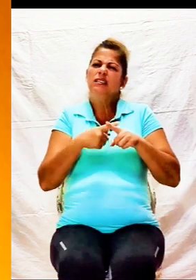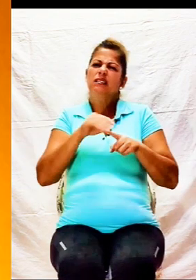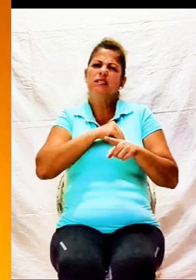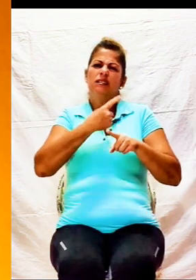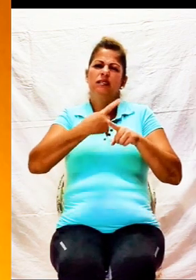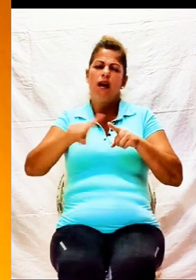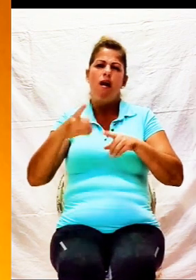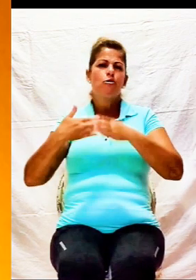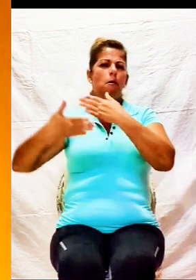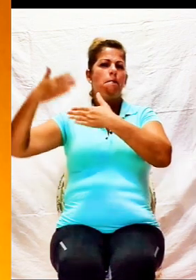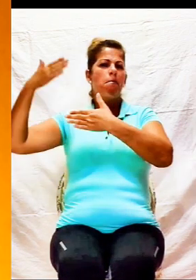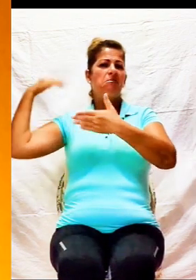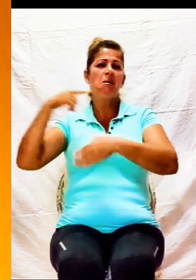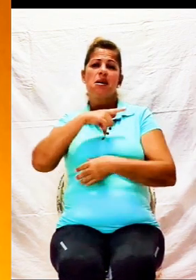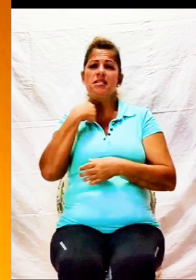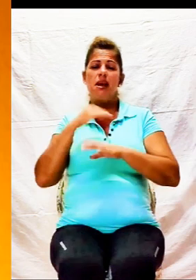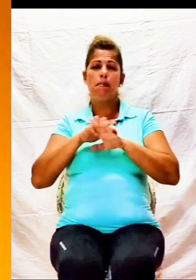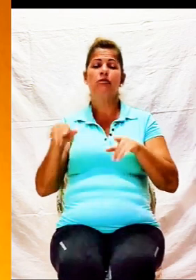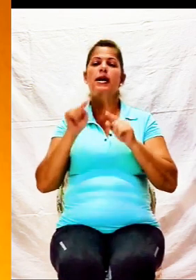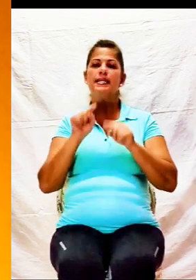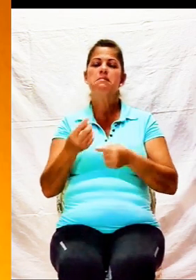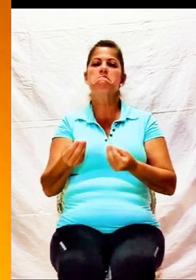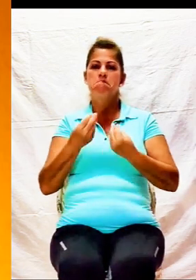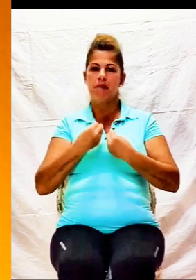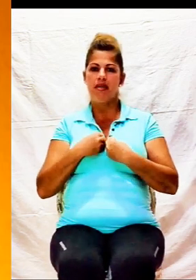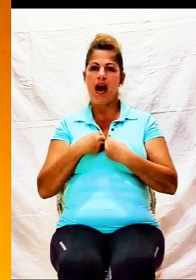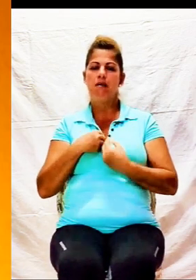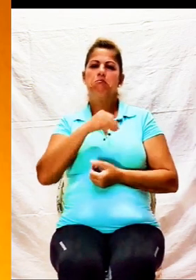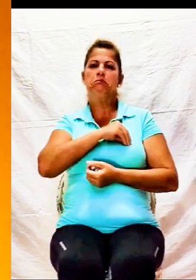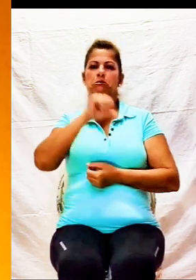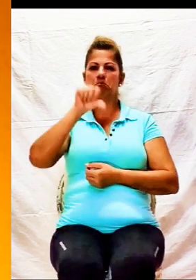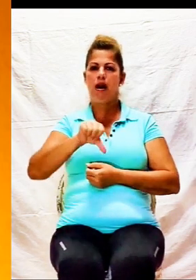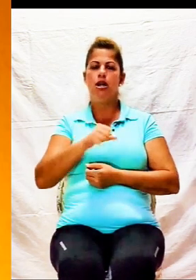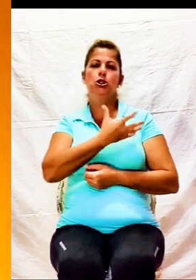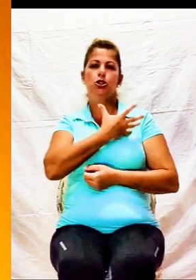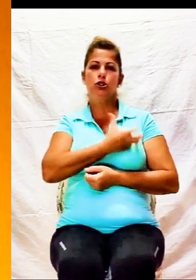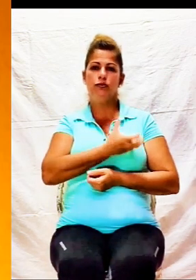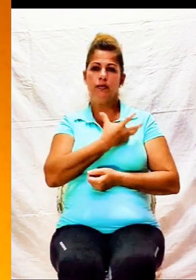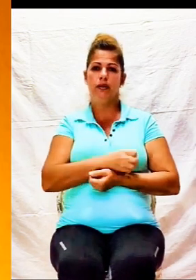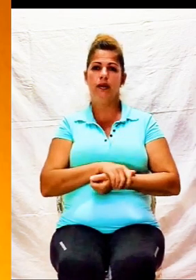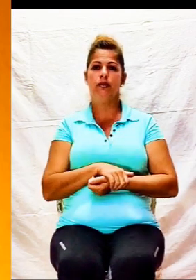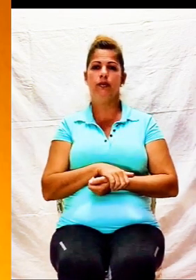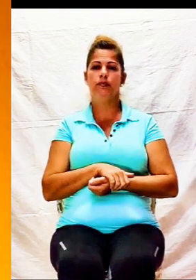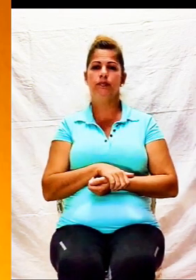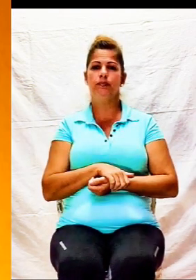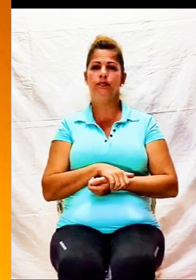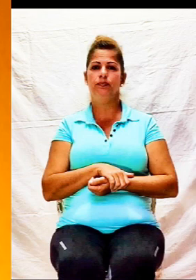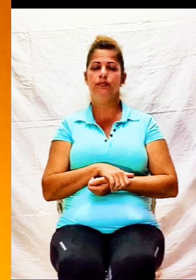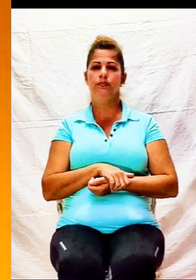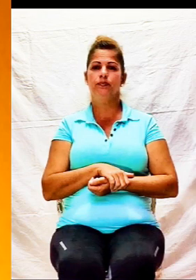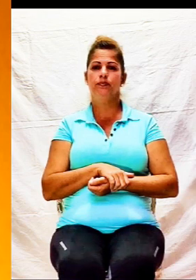Pensar con nostalgia en el pasado produce depresión, estrés y sufrimiento.